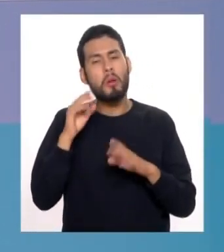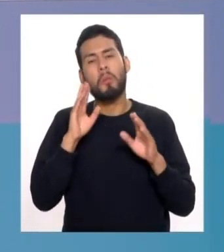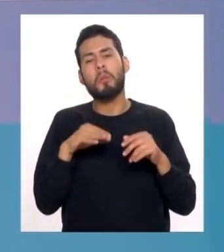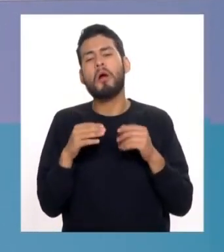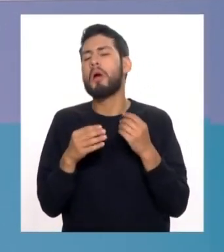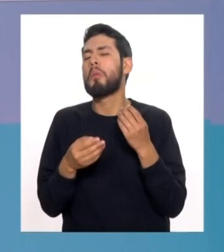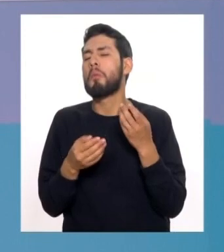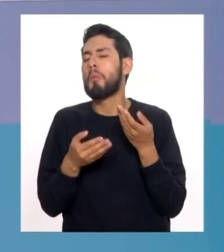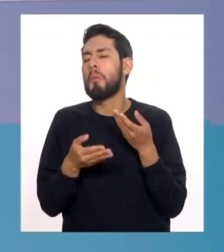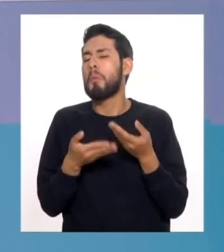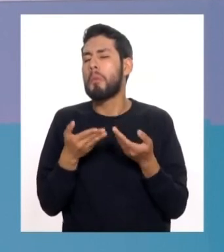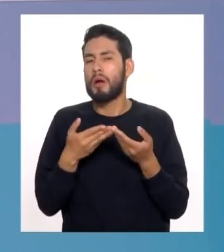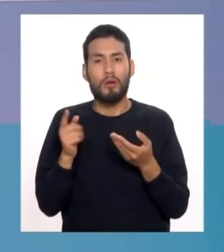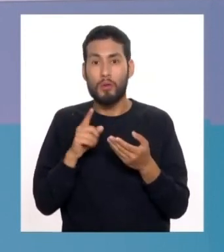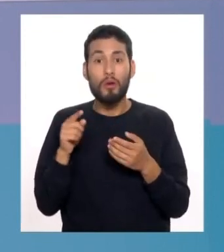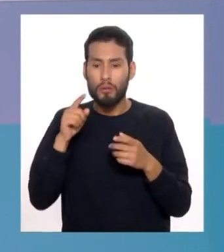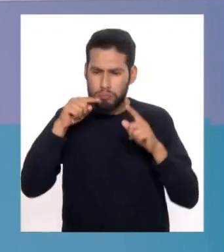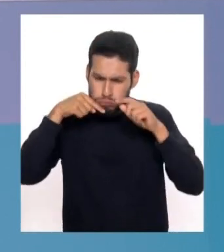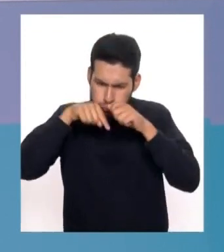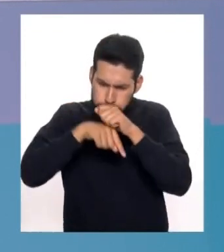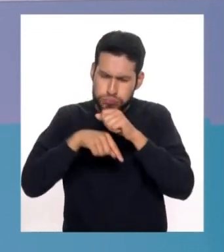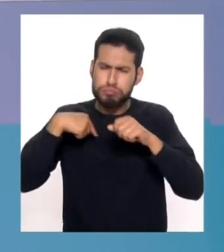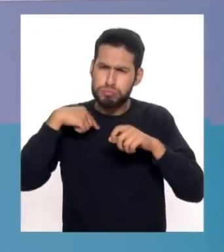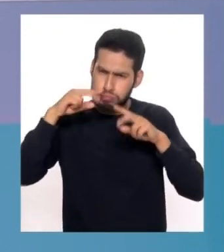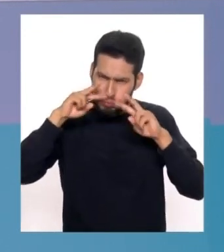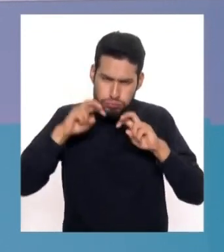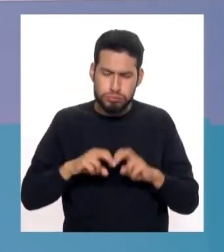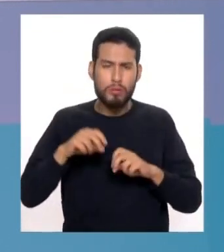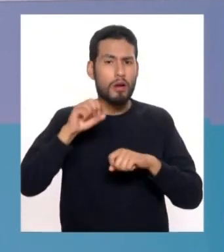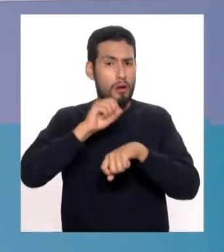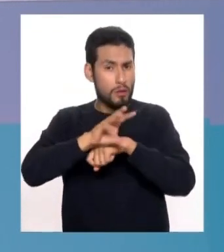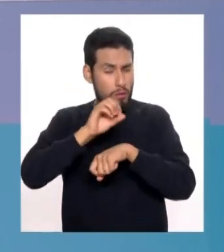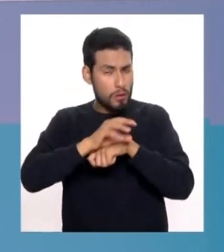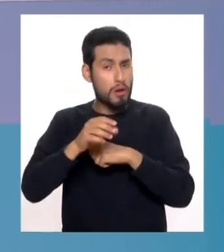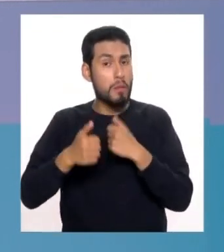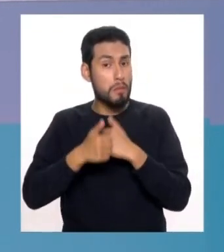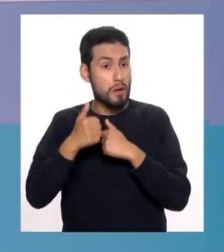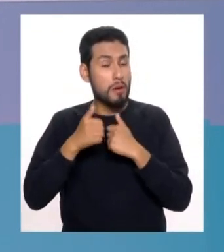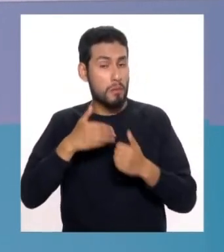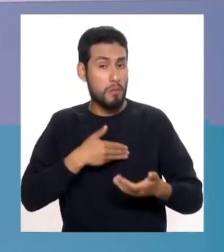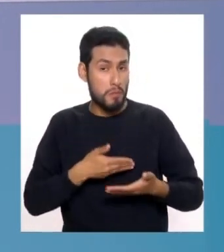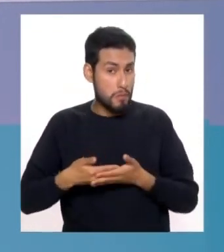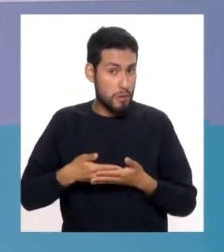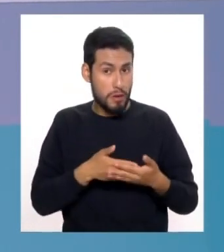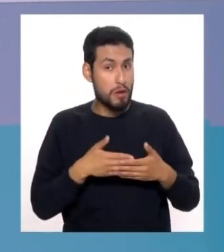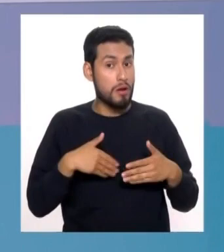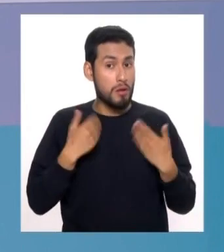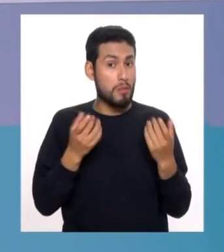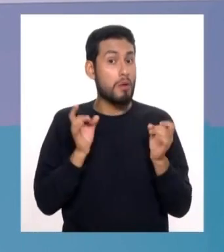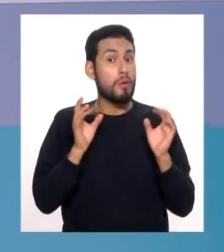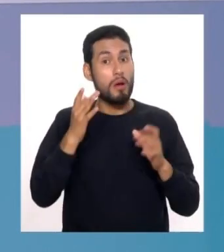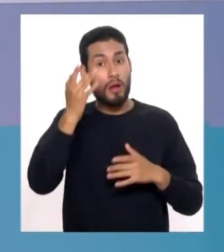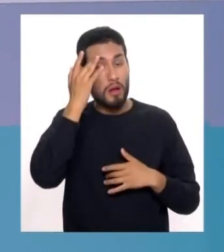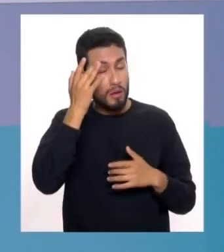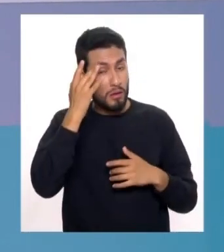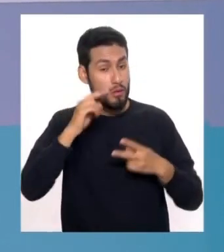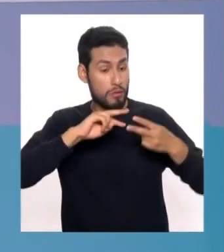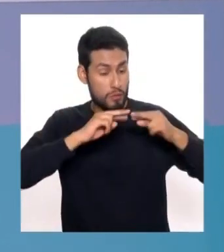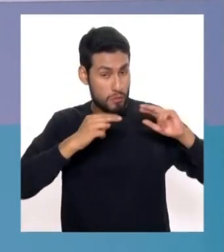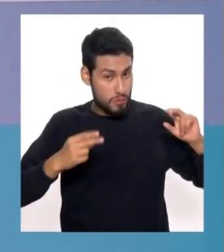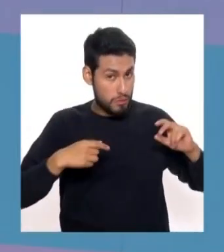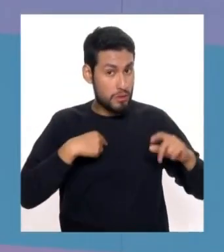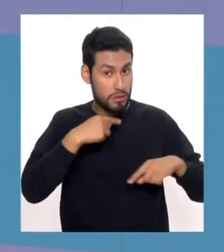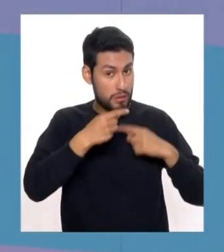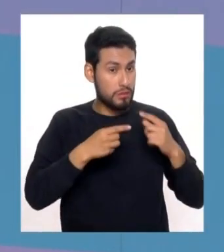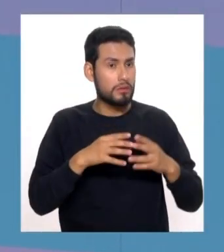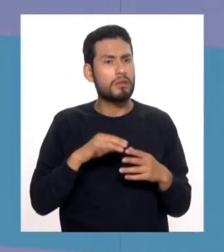también hay una consejería donde se le van a explicar los riesgos, no solamente de que el bebé pueda tener alguna patología cromosómica, como te